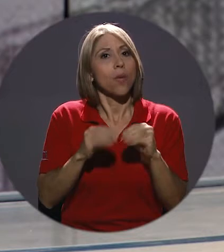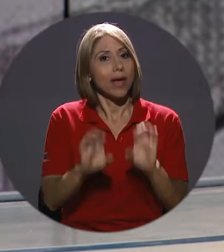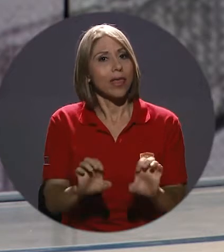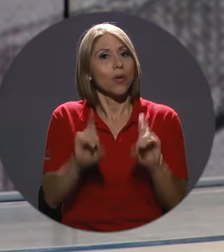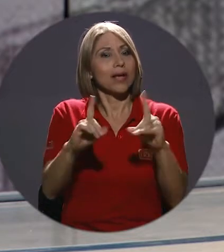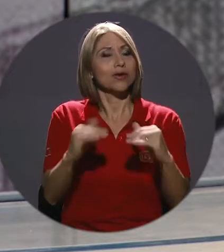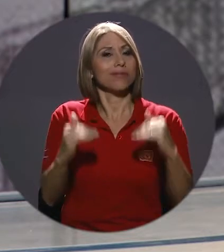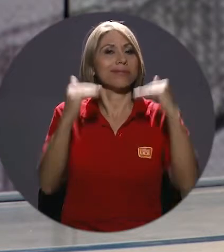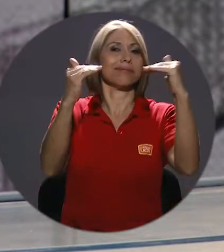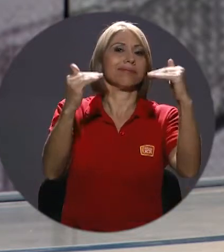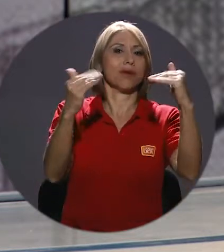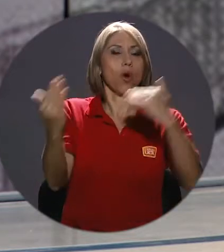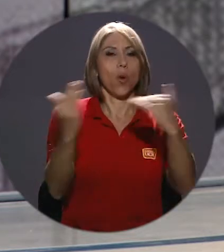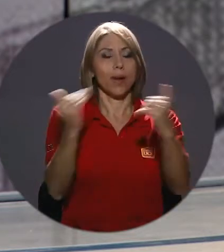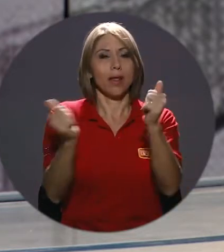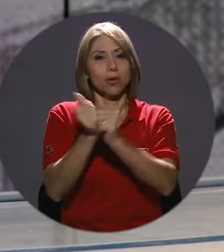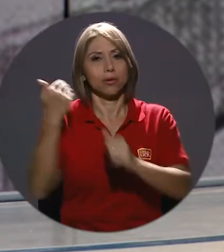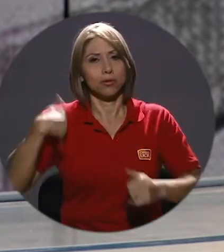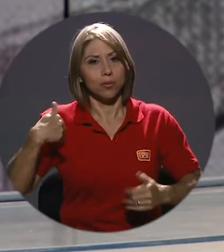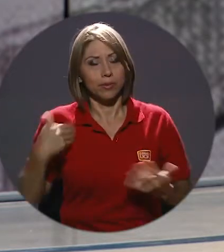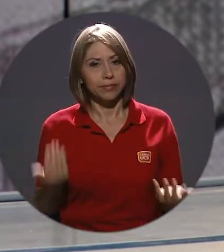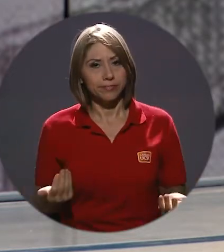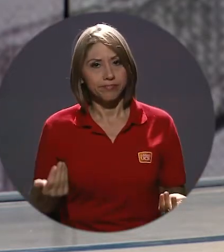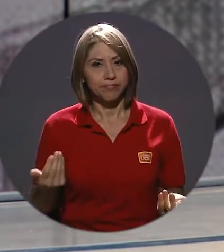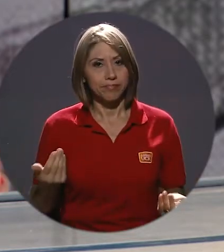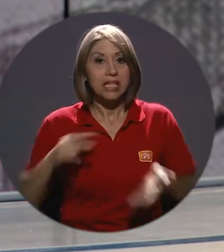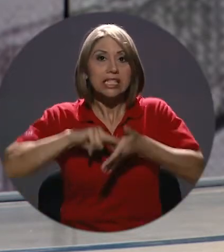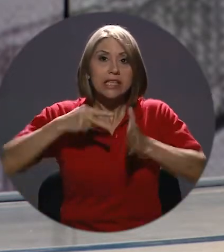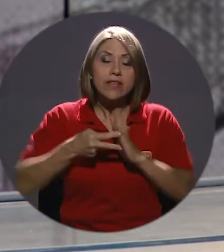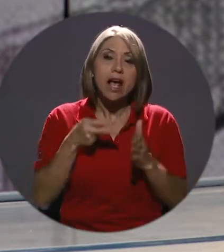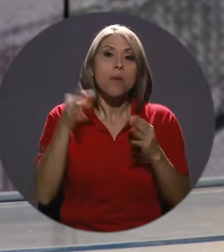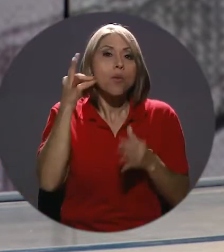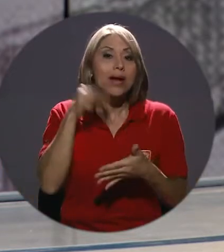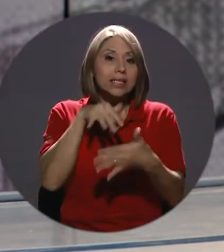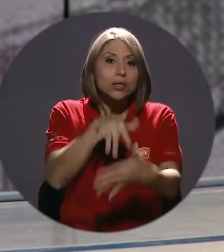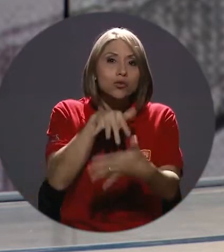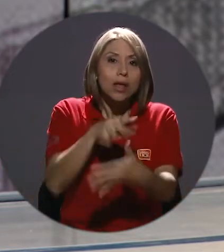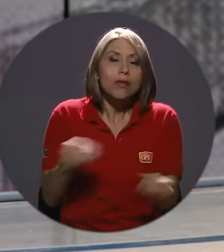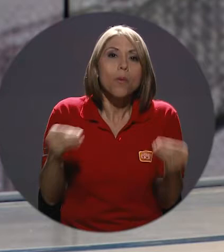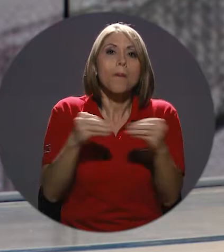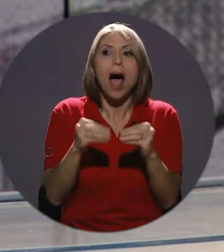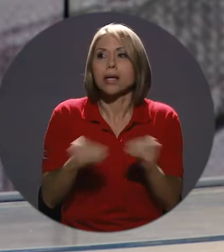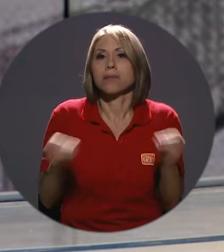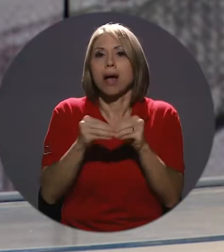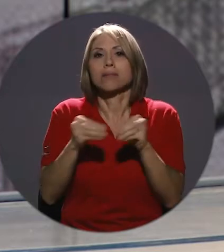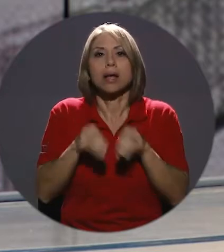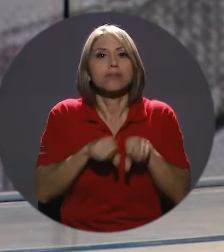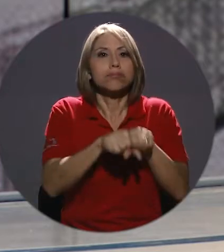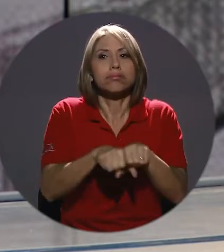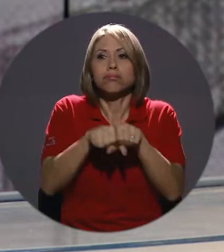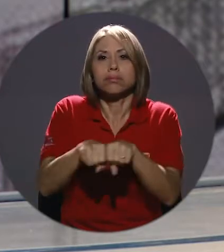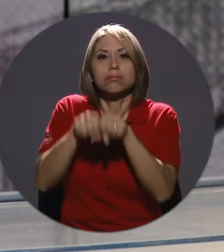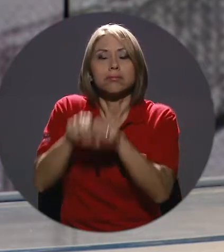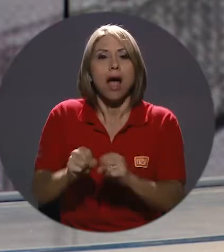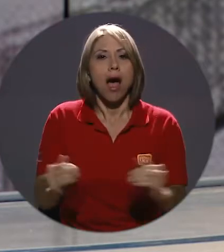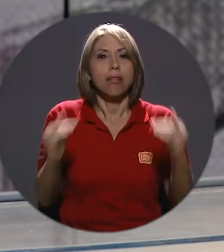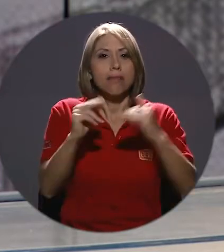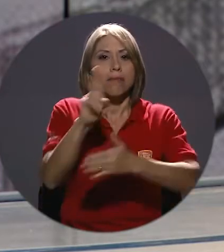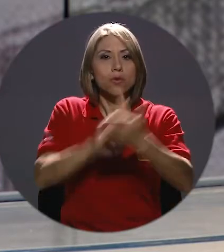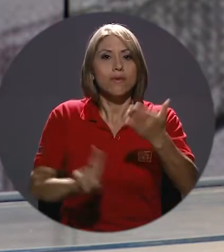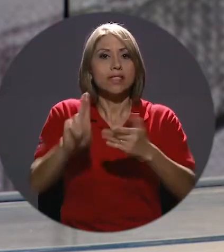perfil educativo mayor que los hombres. Me refiero a que están estudiando más, graduándose más de universidades, pero esto no está